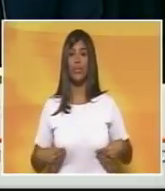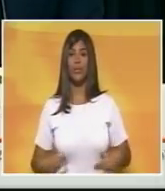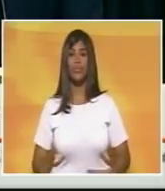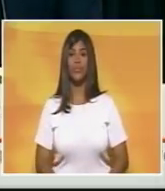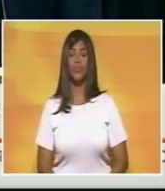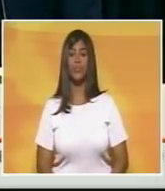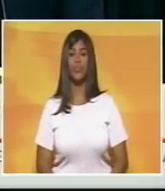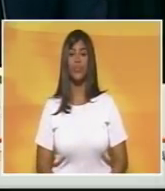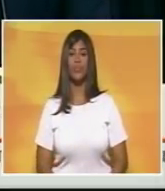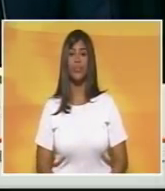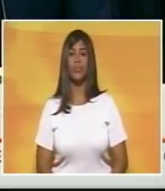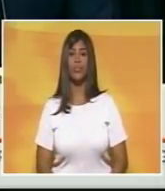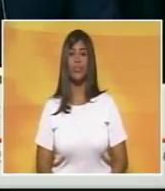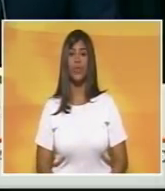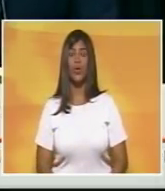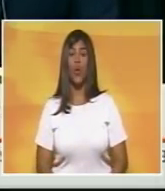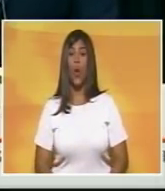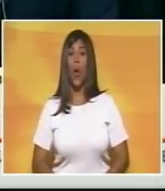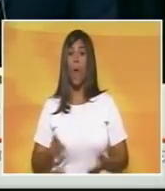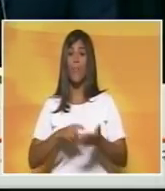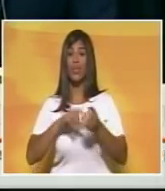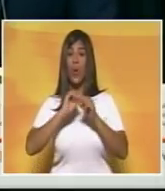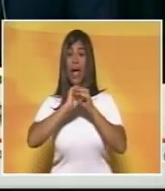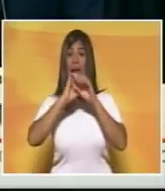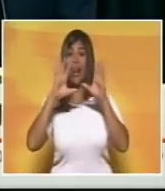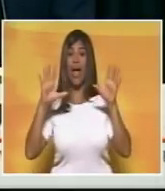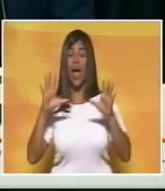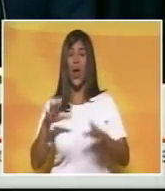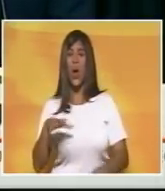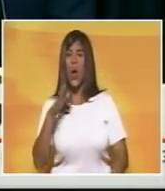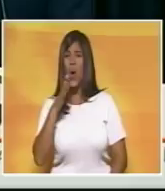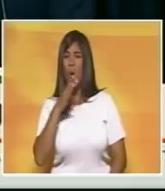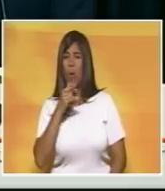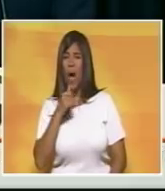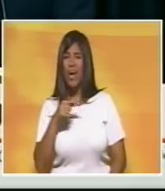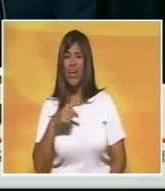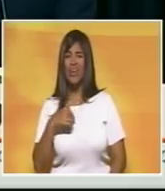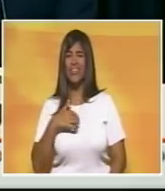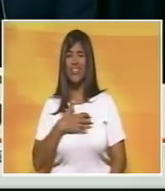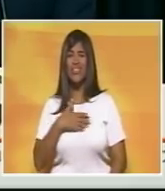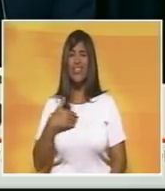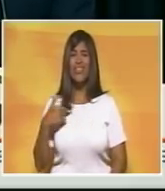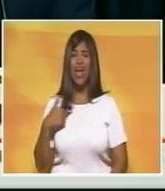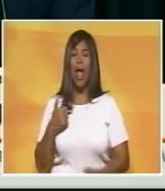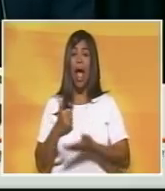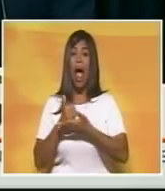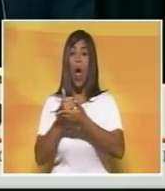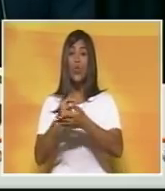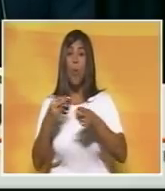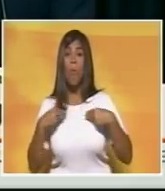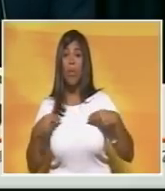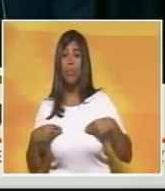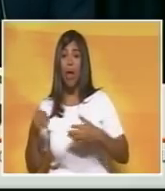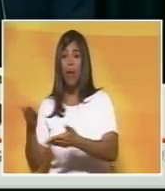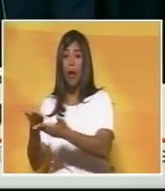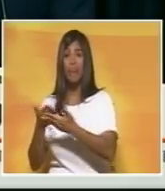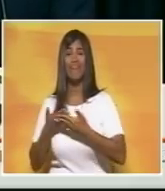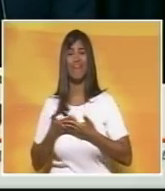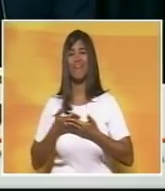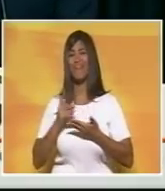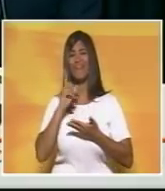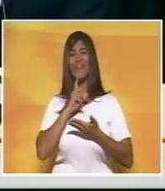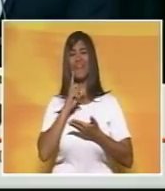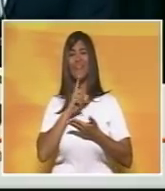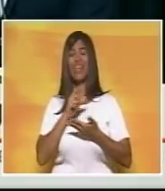humanitaria. Queda completamente claro que no había ninguna intención de llevar ayuda humanitaria a ningún lado.